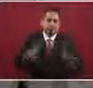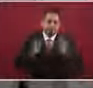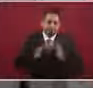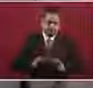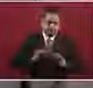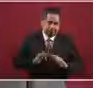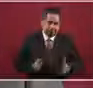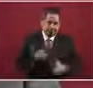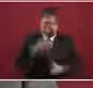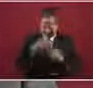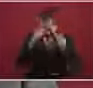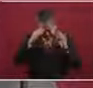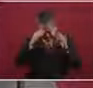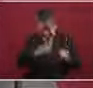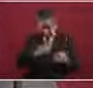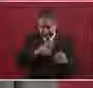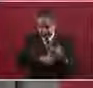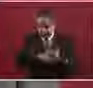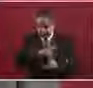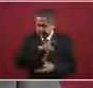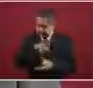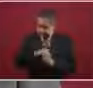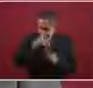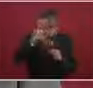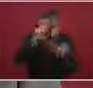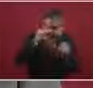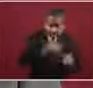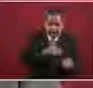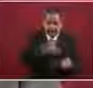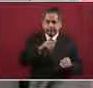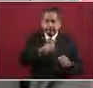metido, de cuerpo y alma.